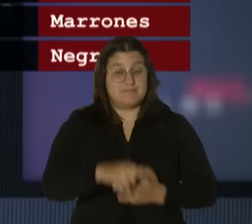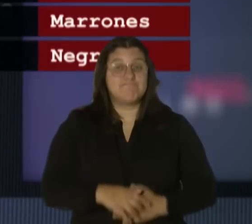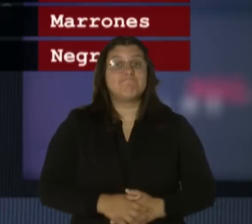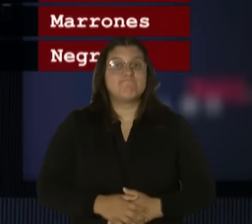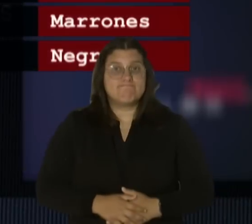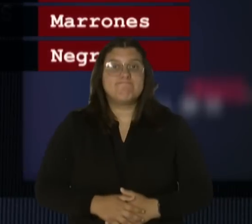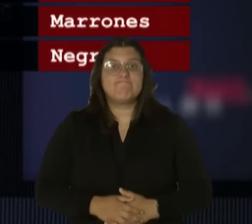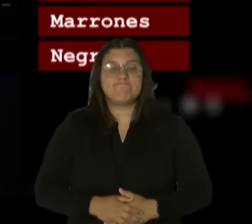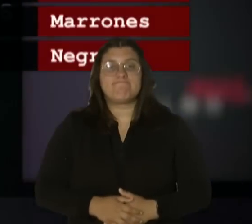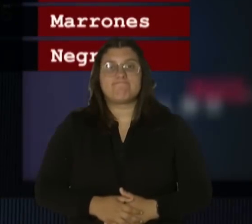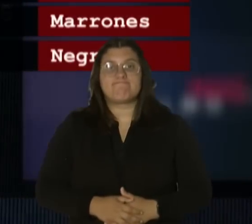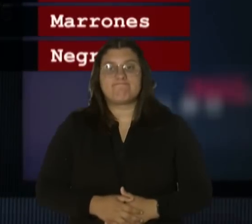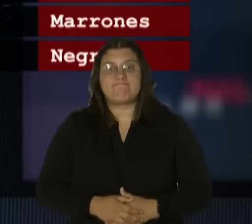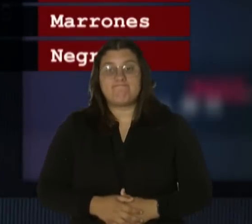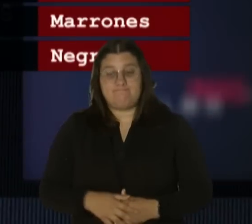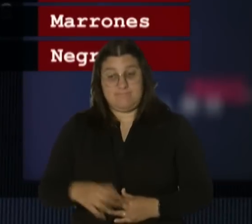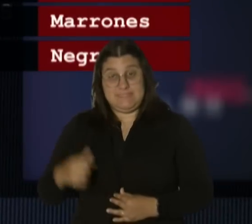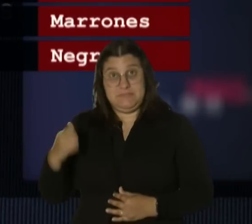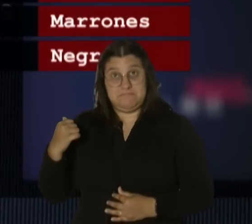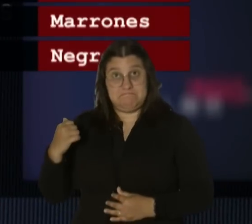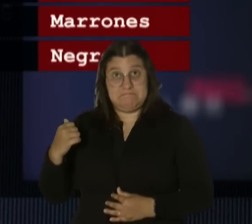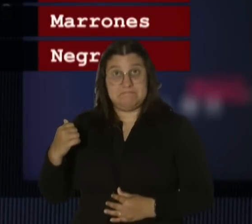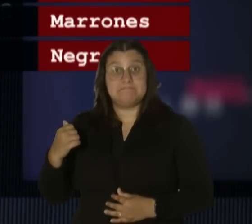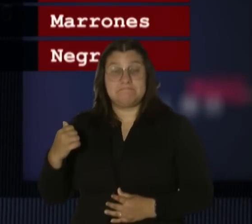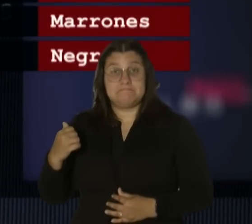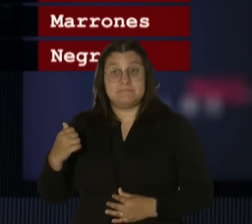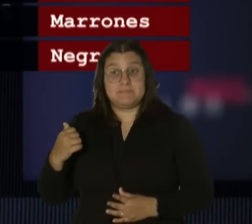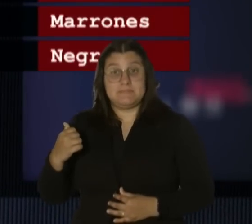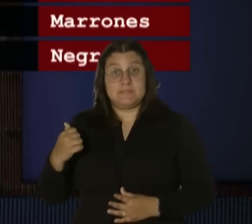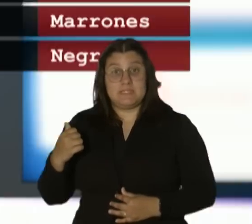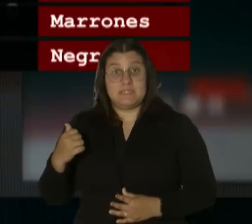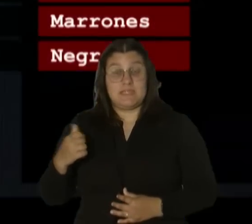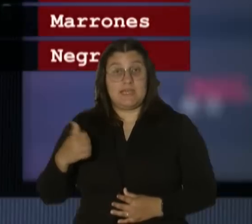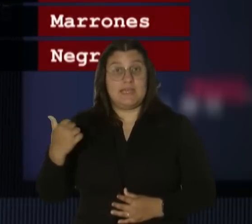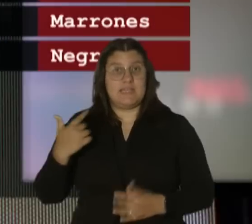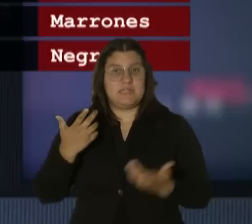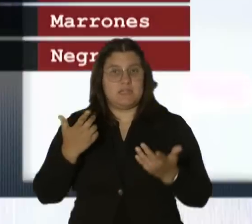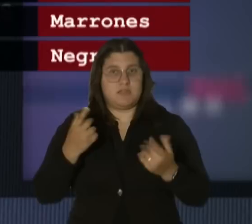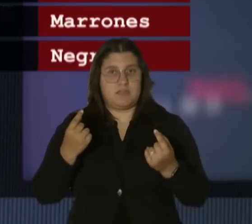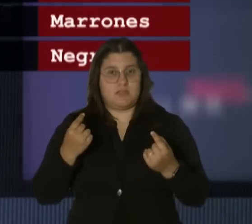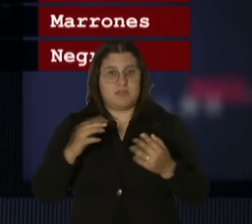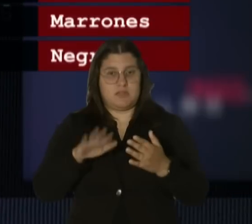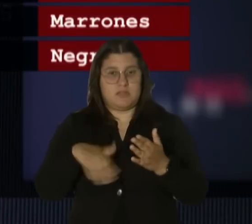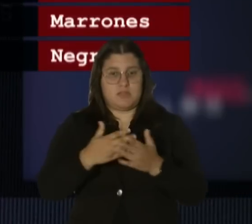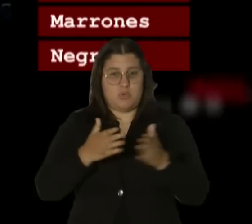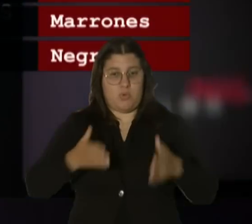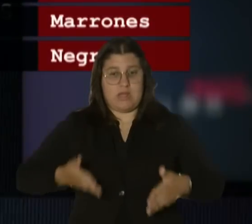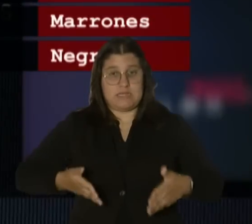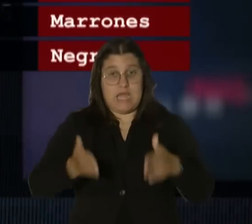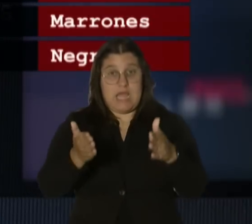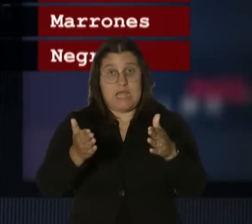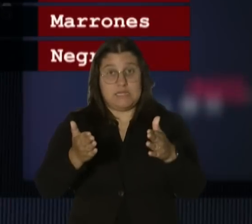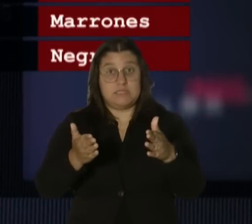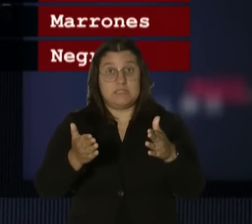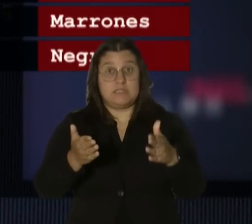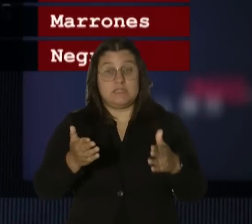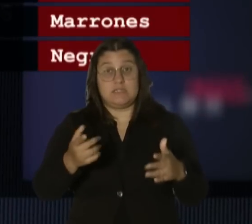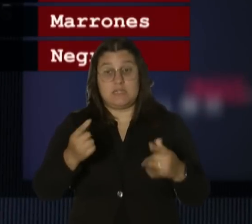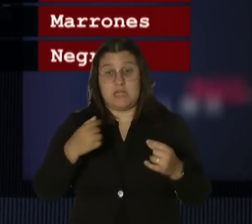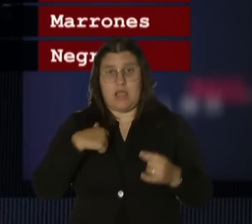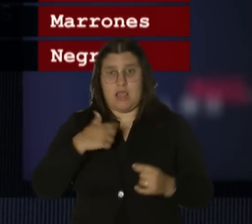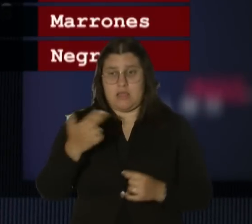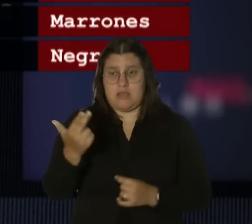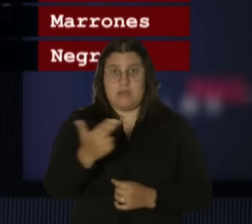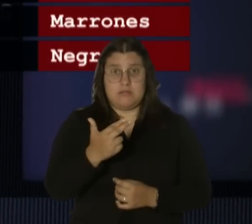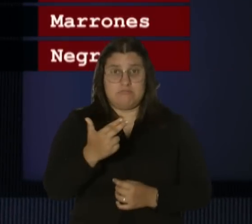Esta persona llegó a una calle, estaba en una calle, desenfundó un arma de